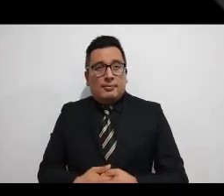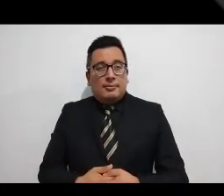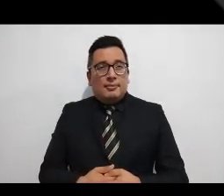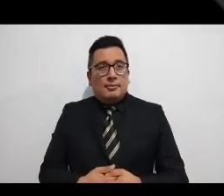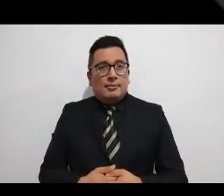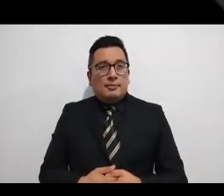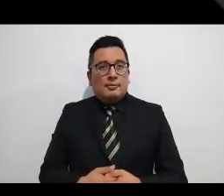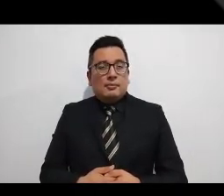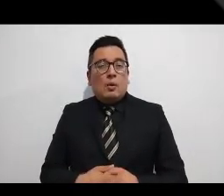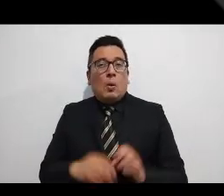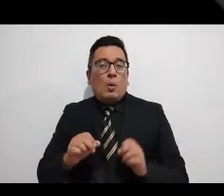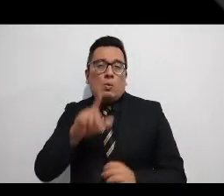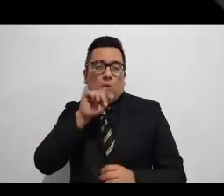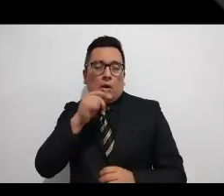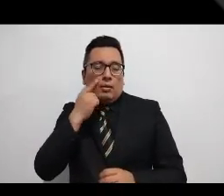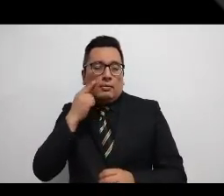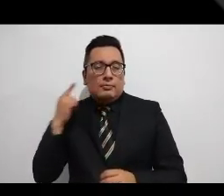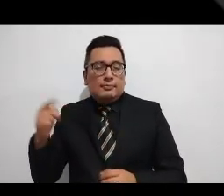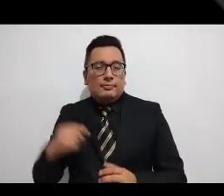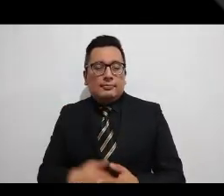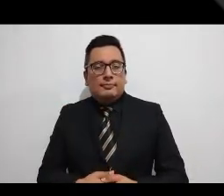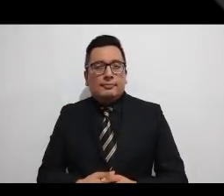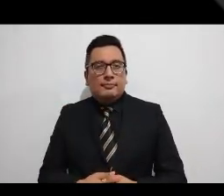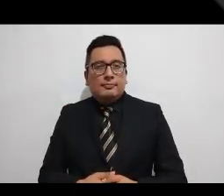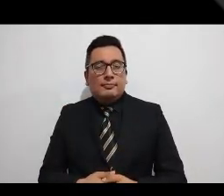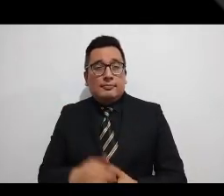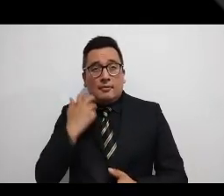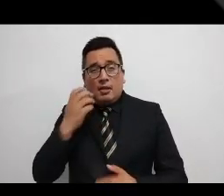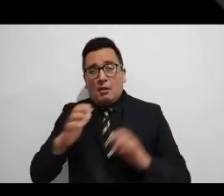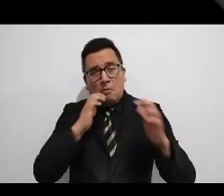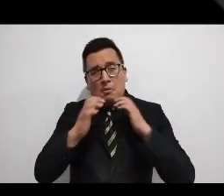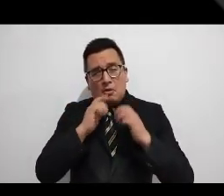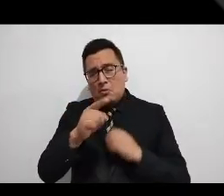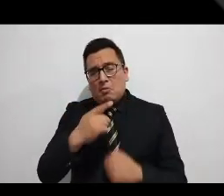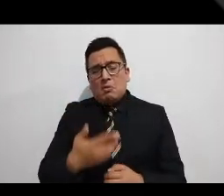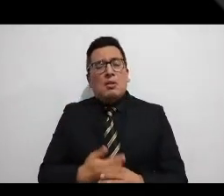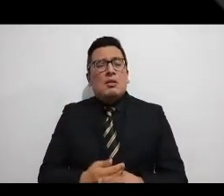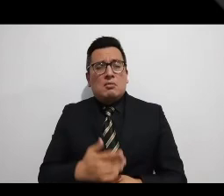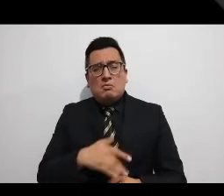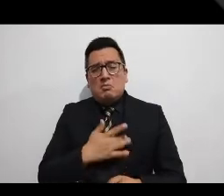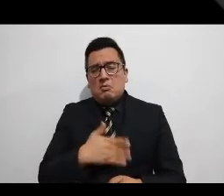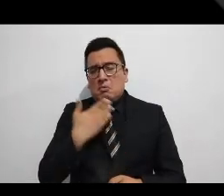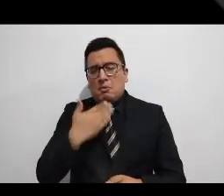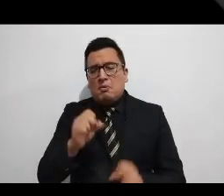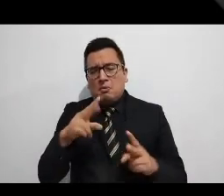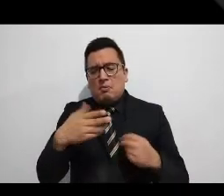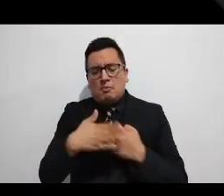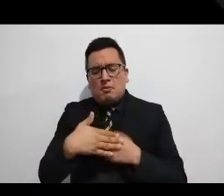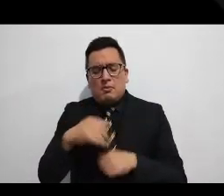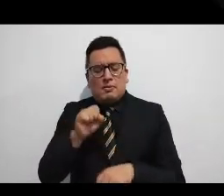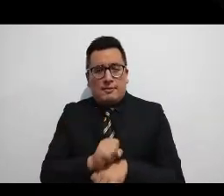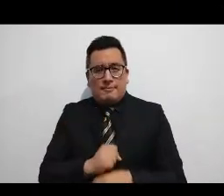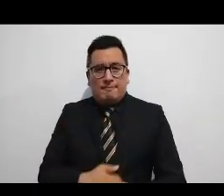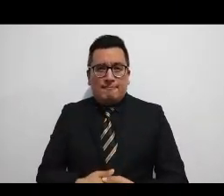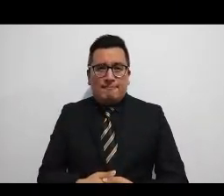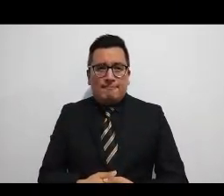programa-radiofónico y en Twitter, laurna-IEC. Queremos tener comunicación con usted. Pásenla muy bien. Hasta la próxima